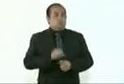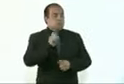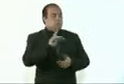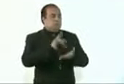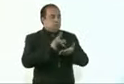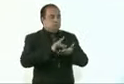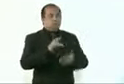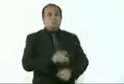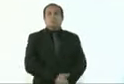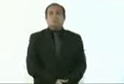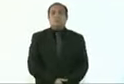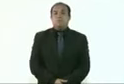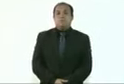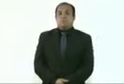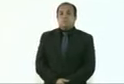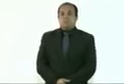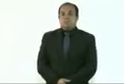gracias.